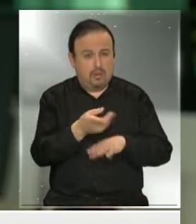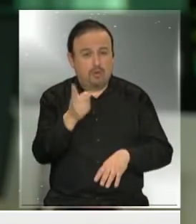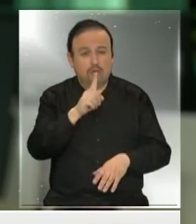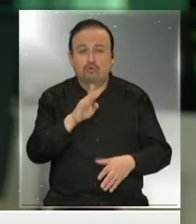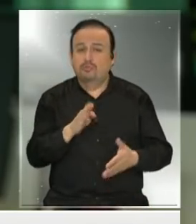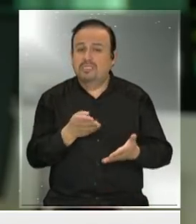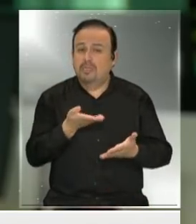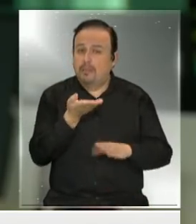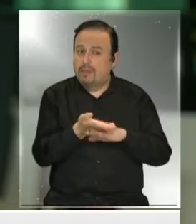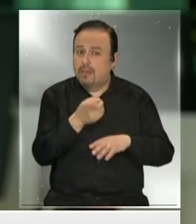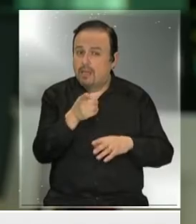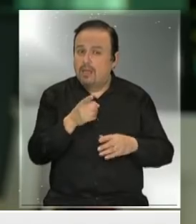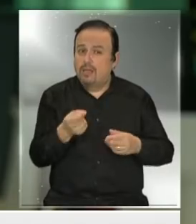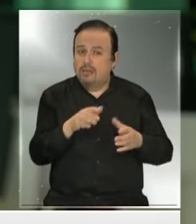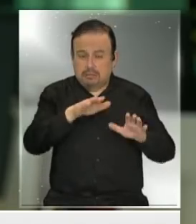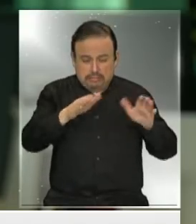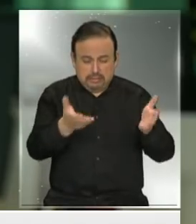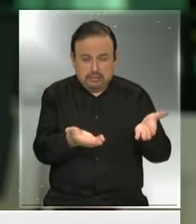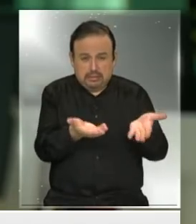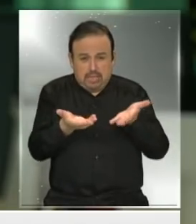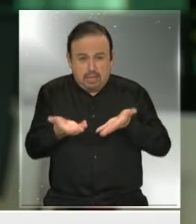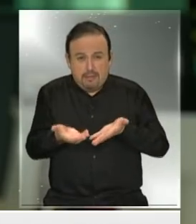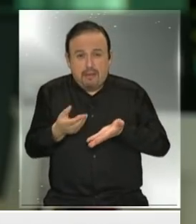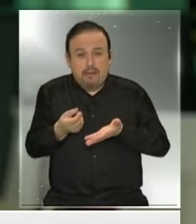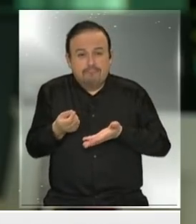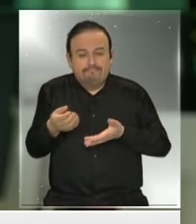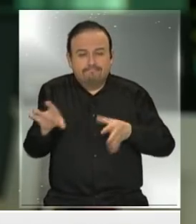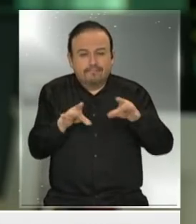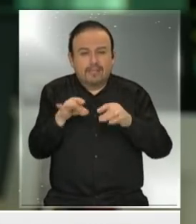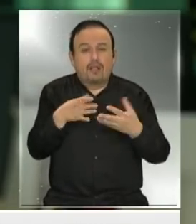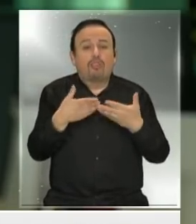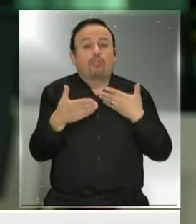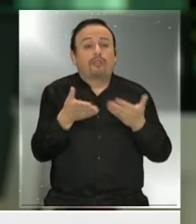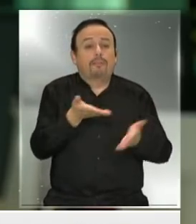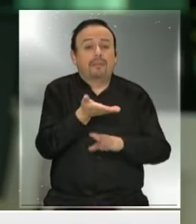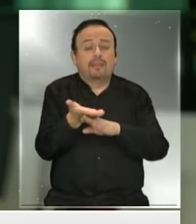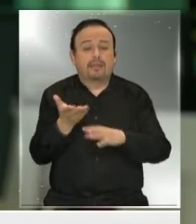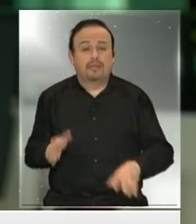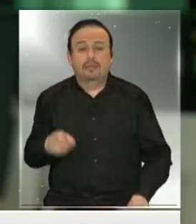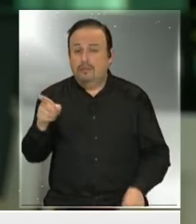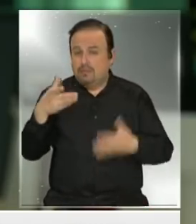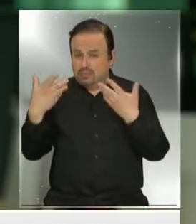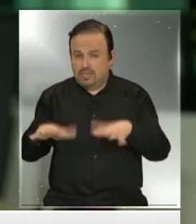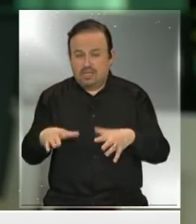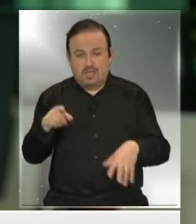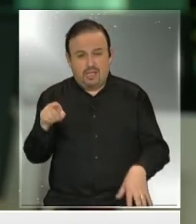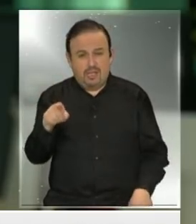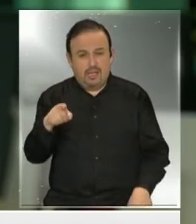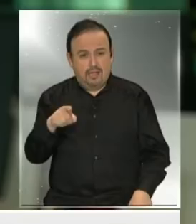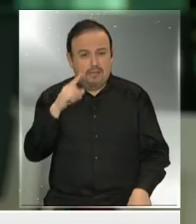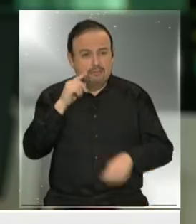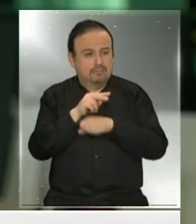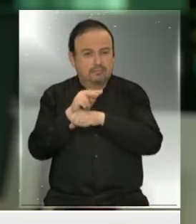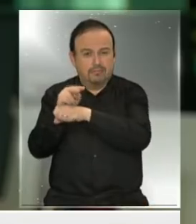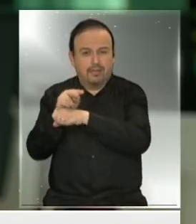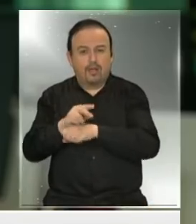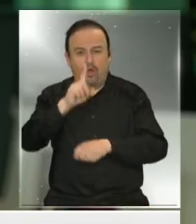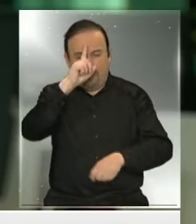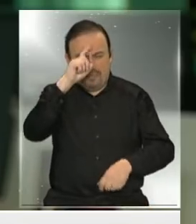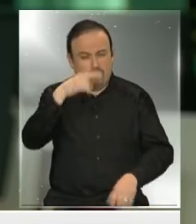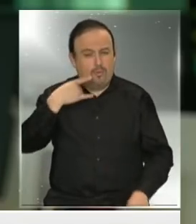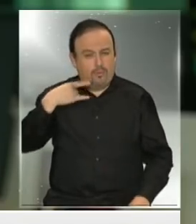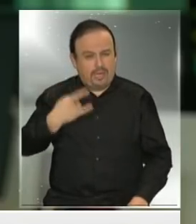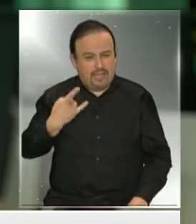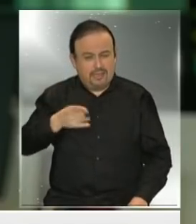han ido a pedir una caja de mercadería dónde van a ir hoy día dónde van a ir ustedes han hecho el recorrido de los hospitales la